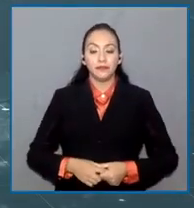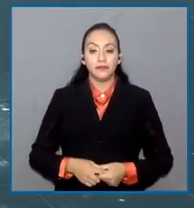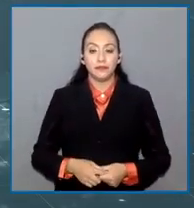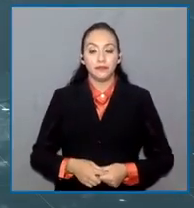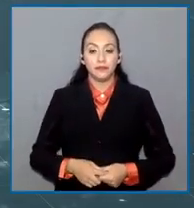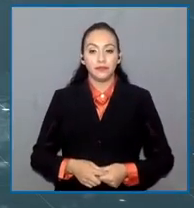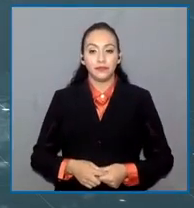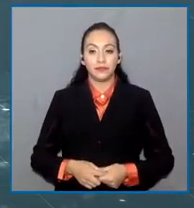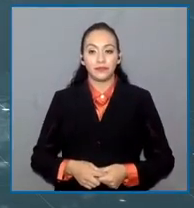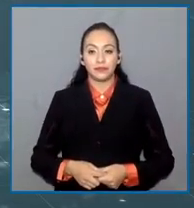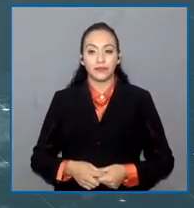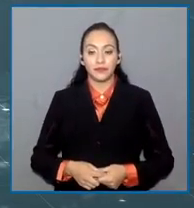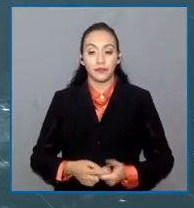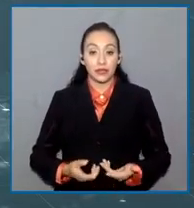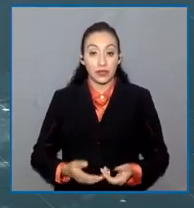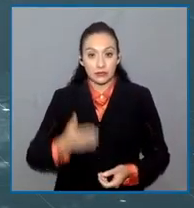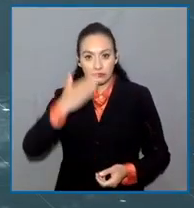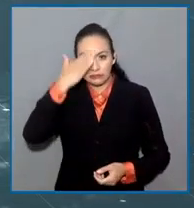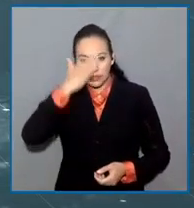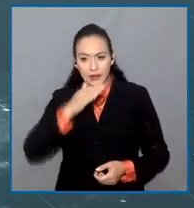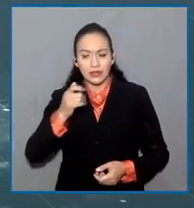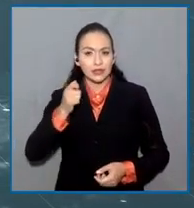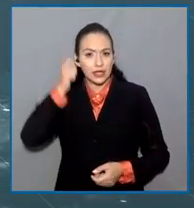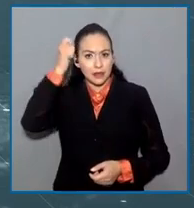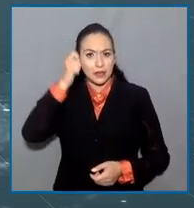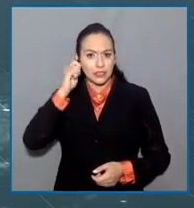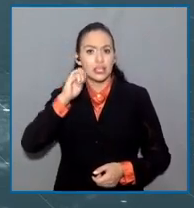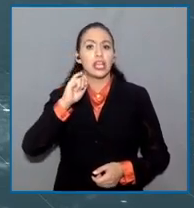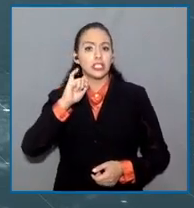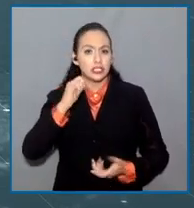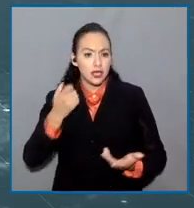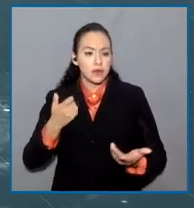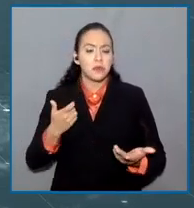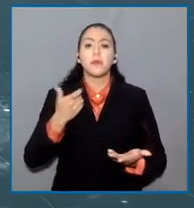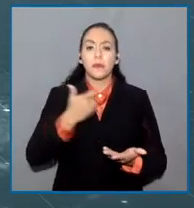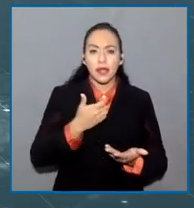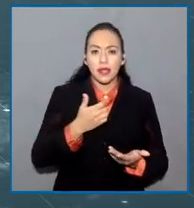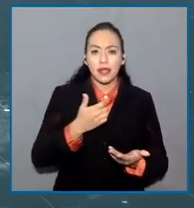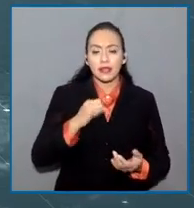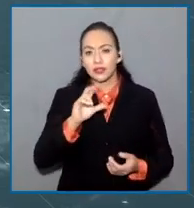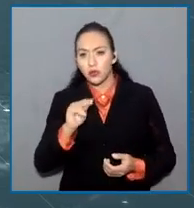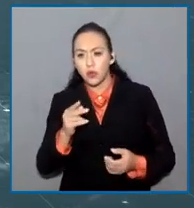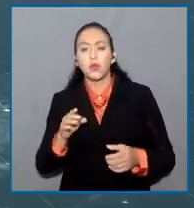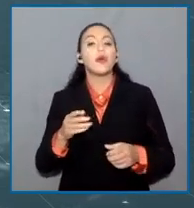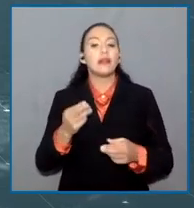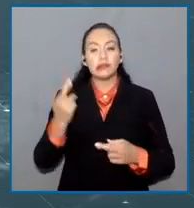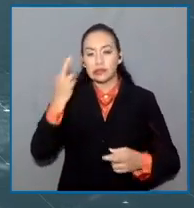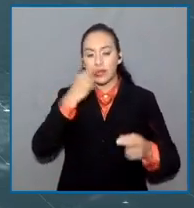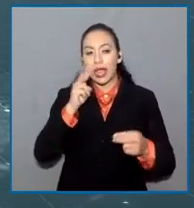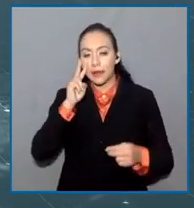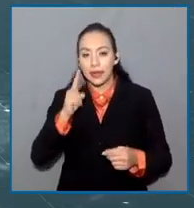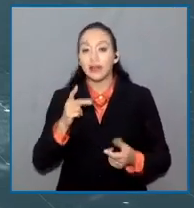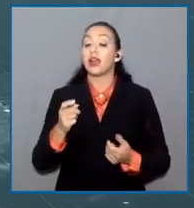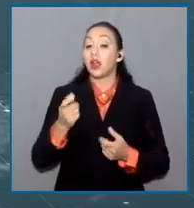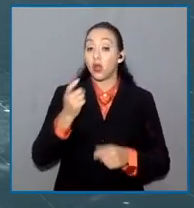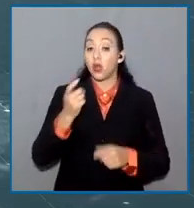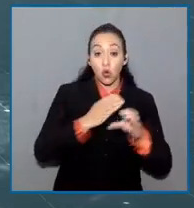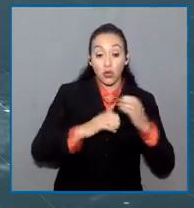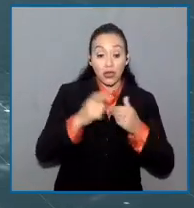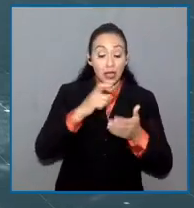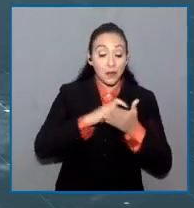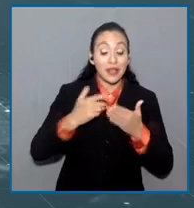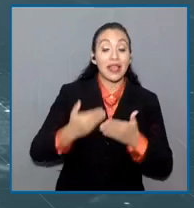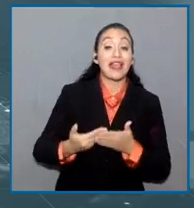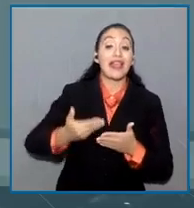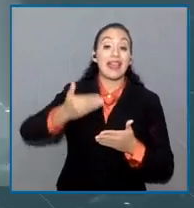determinar si procede la pensión compensatoria, no debe tomarse en cuenta los bienes adquiridos antes del matrimonio, determinó